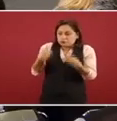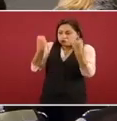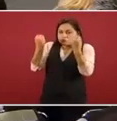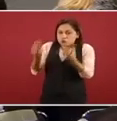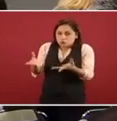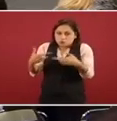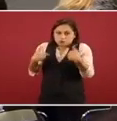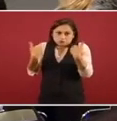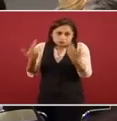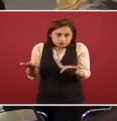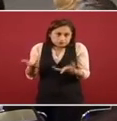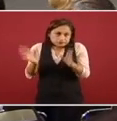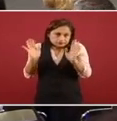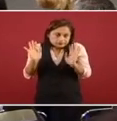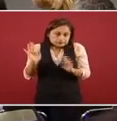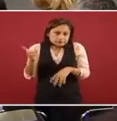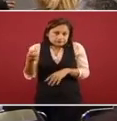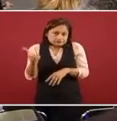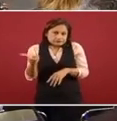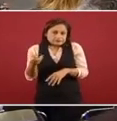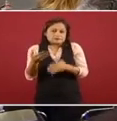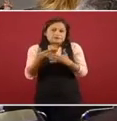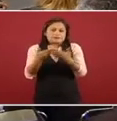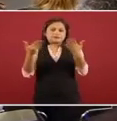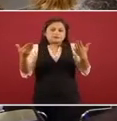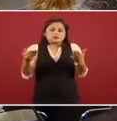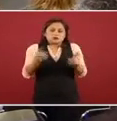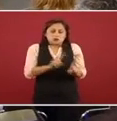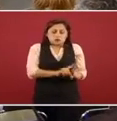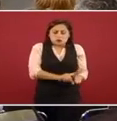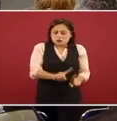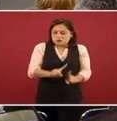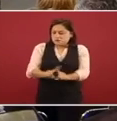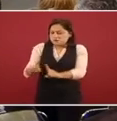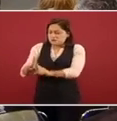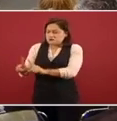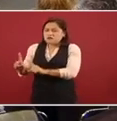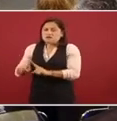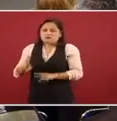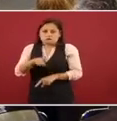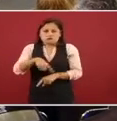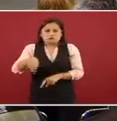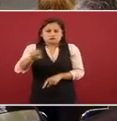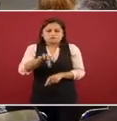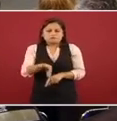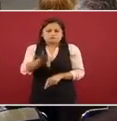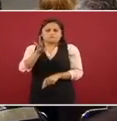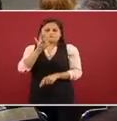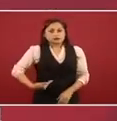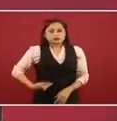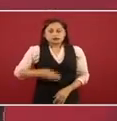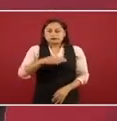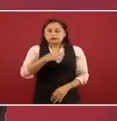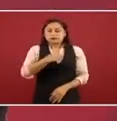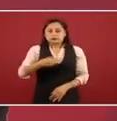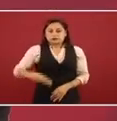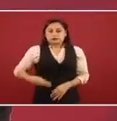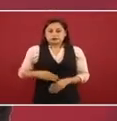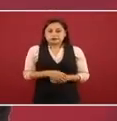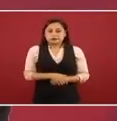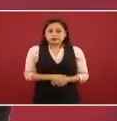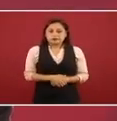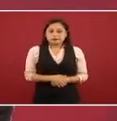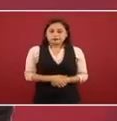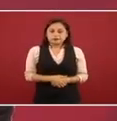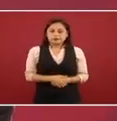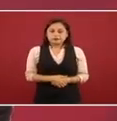serán 60 lotes aproximadamente de 2.200 joyas. En días siguientes se darán detalles de los autos y residencias.